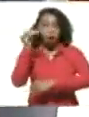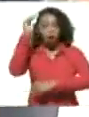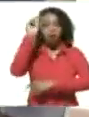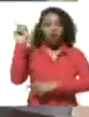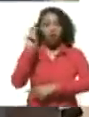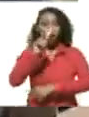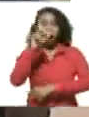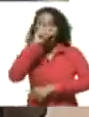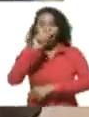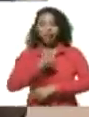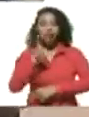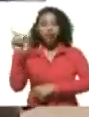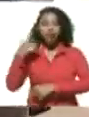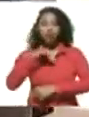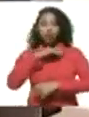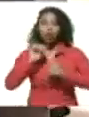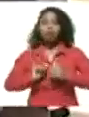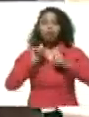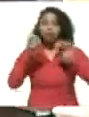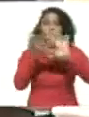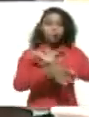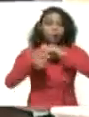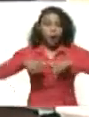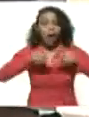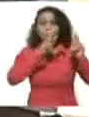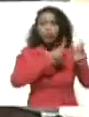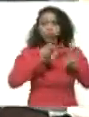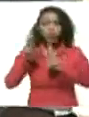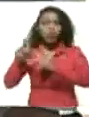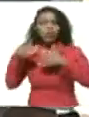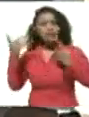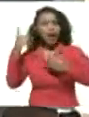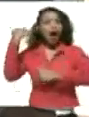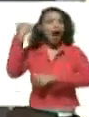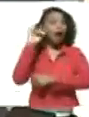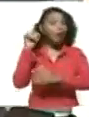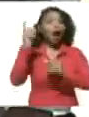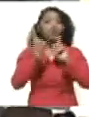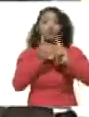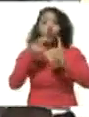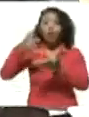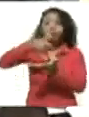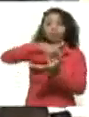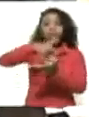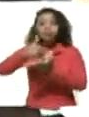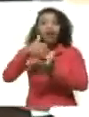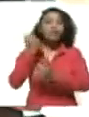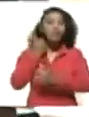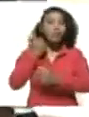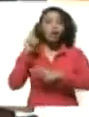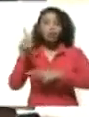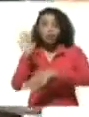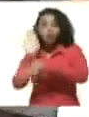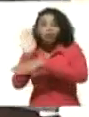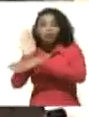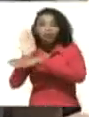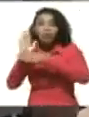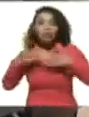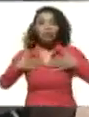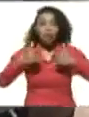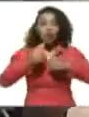sobre todo hemos iniciado este plan quienes tienen debilidad inmunológica hay que proteger el sistema inmunológico